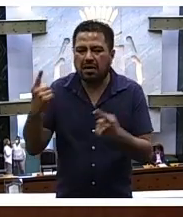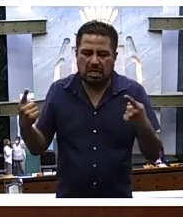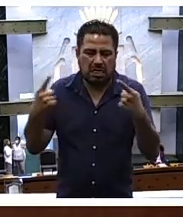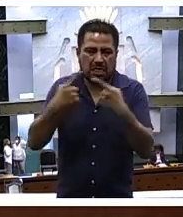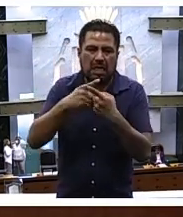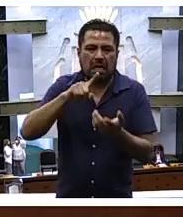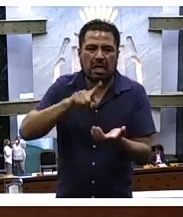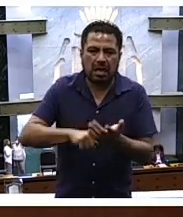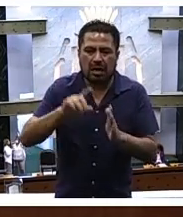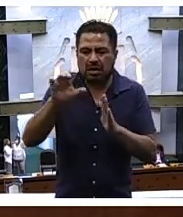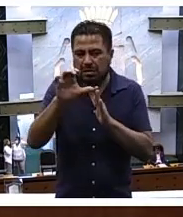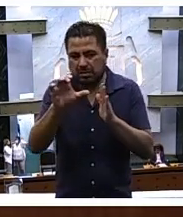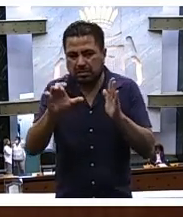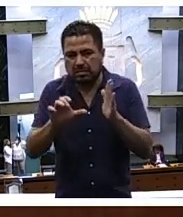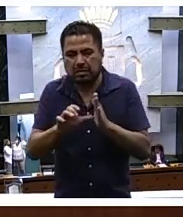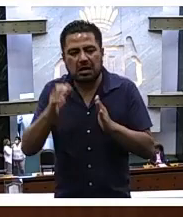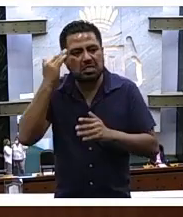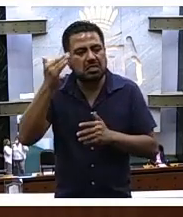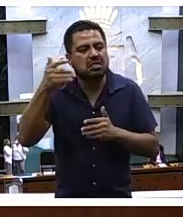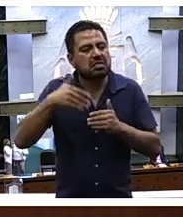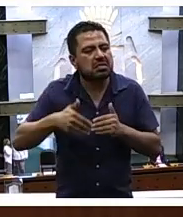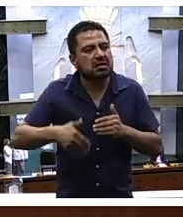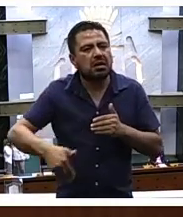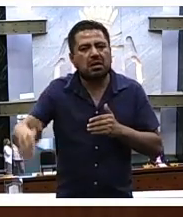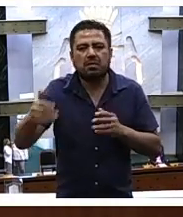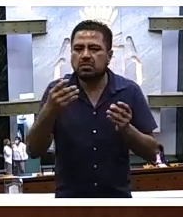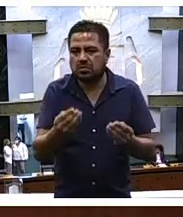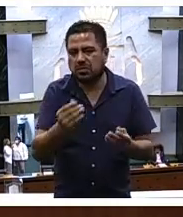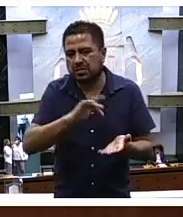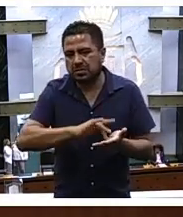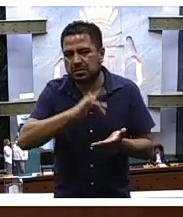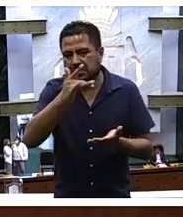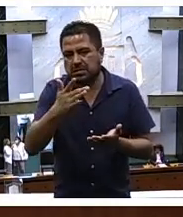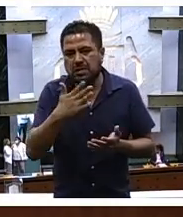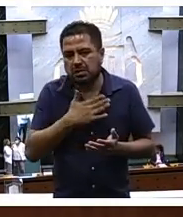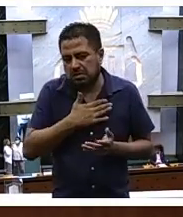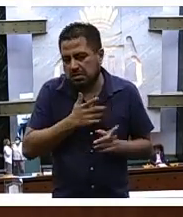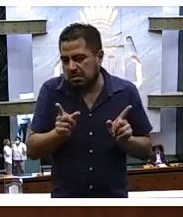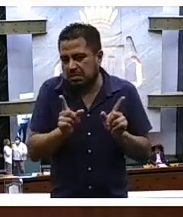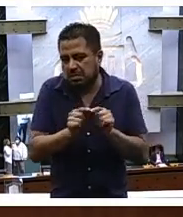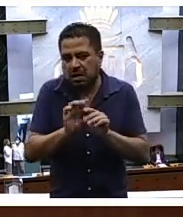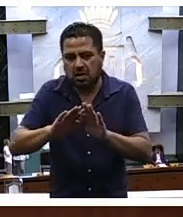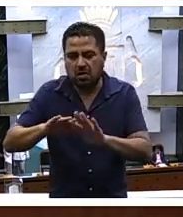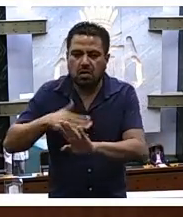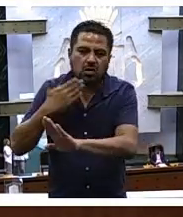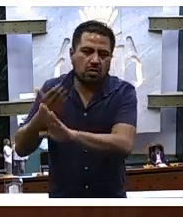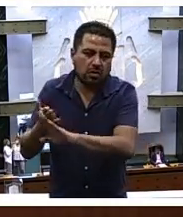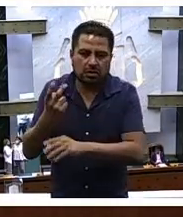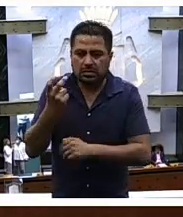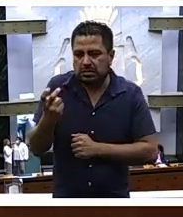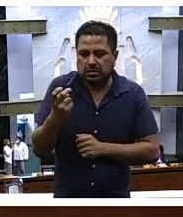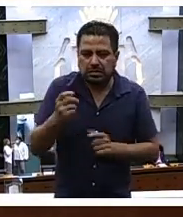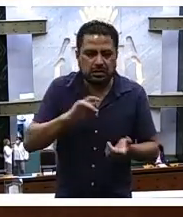controversia constitucional. Al tiempo. Muchas gracias. Ese es mi razonamiento en contra del dictamen. Gracias, diputada presidenta.